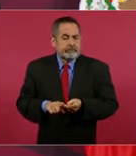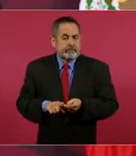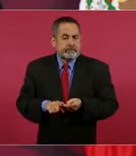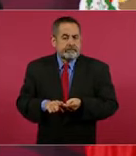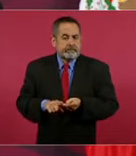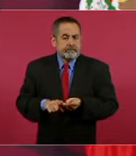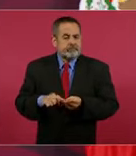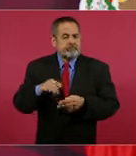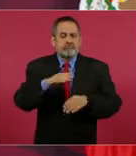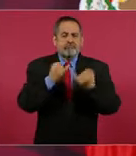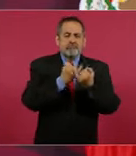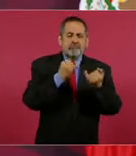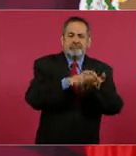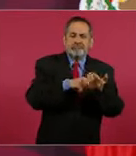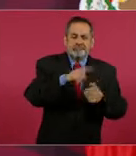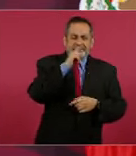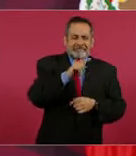maximato